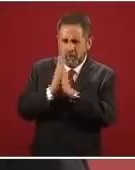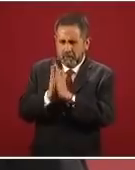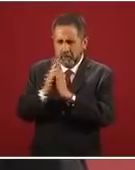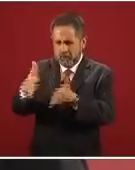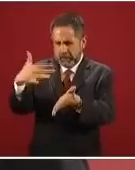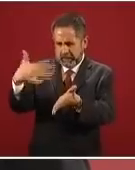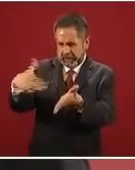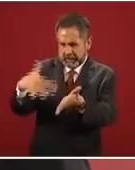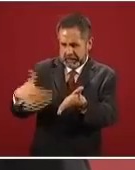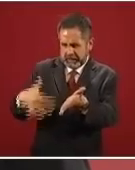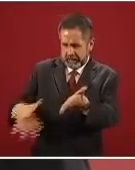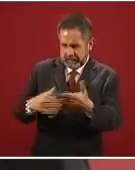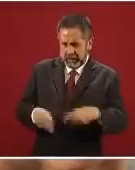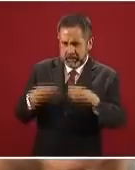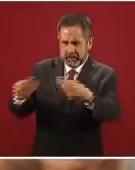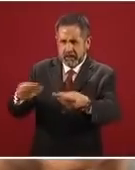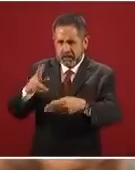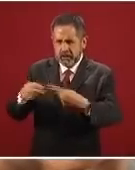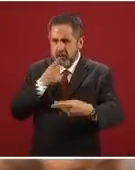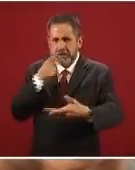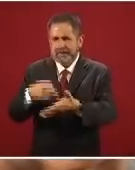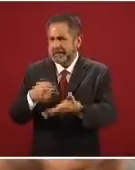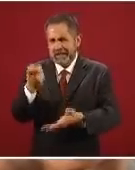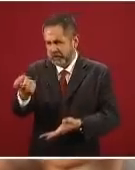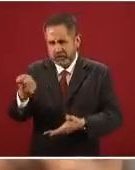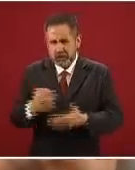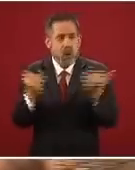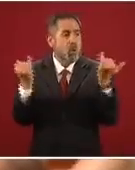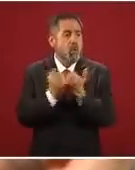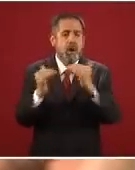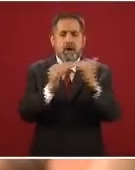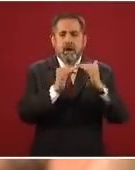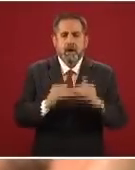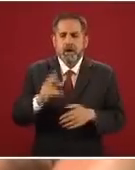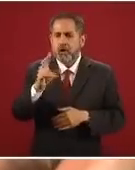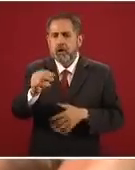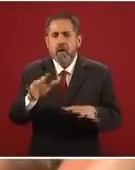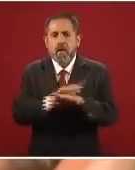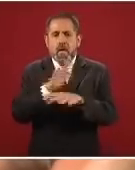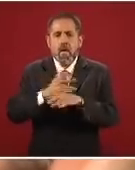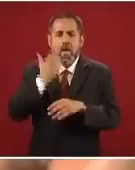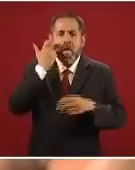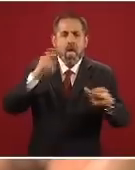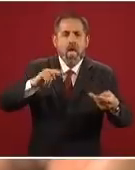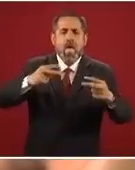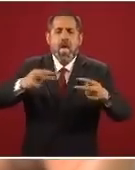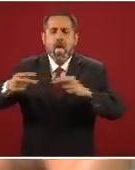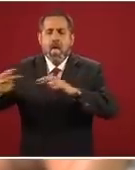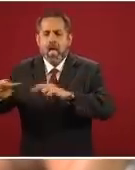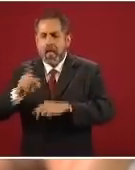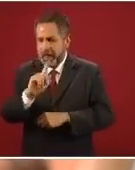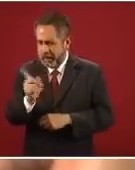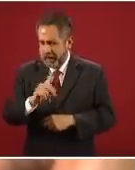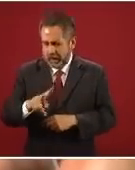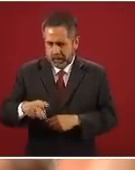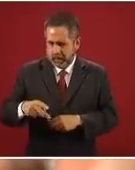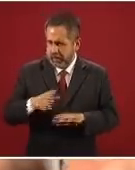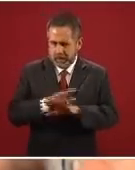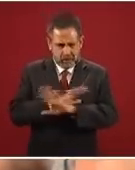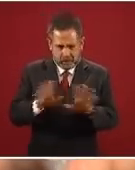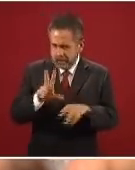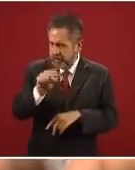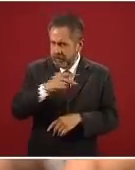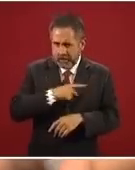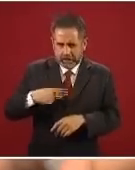favor, lo que estamos entregando? No modifiquen, por favor, lo que estamos diciendo. Al